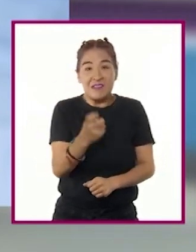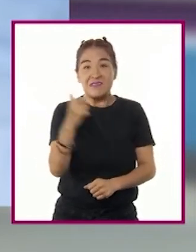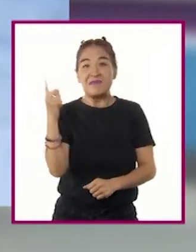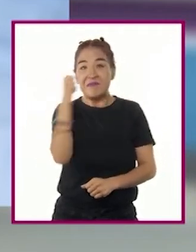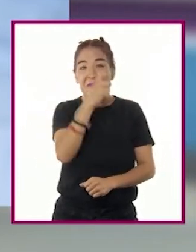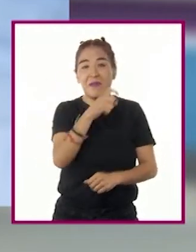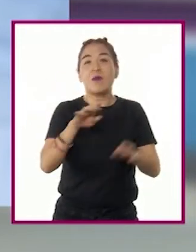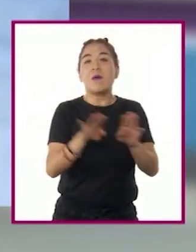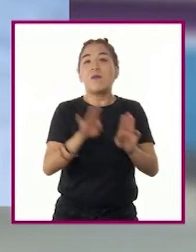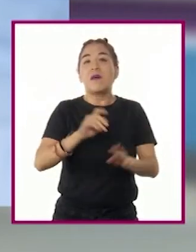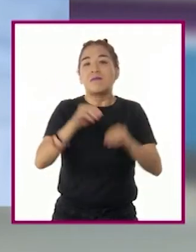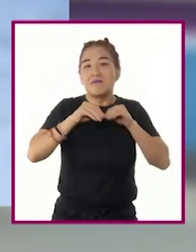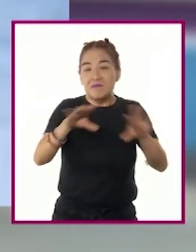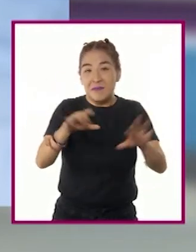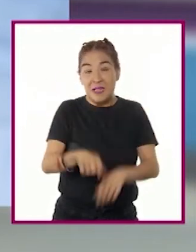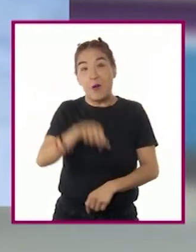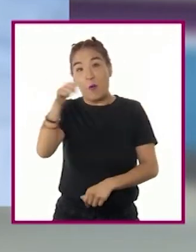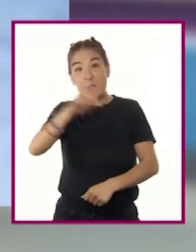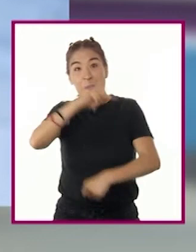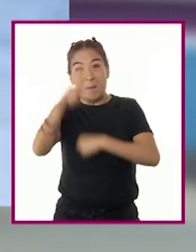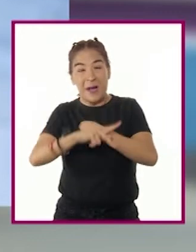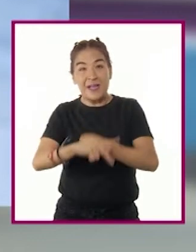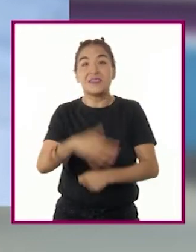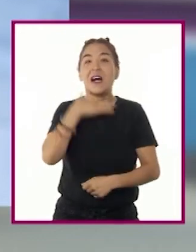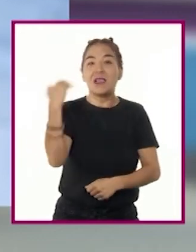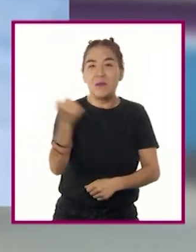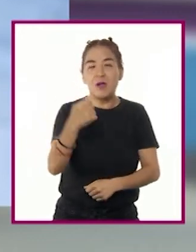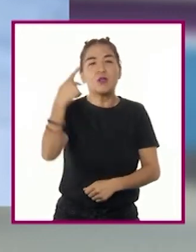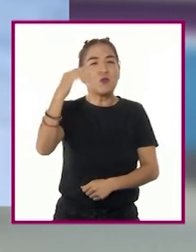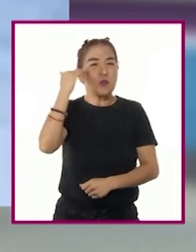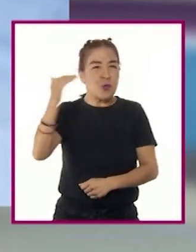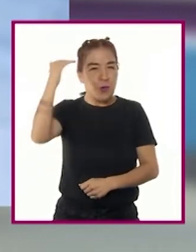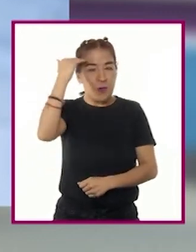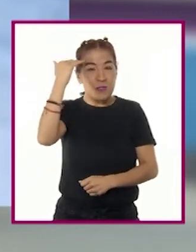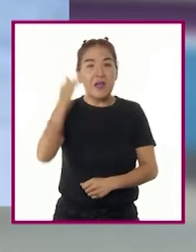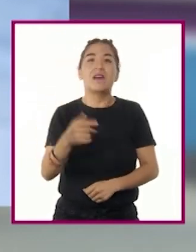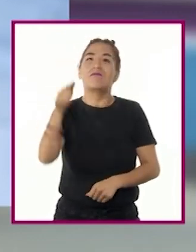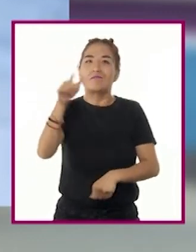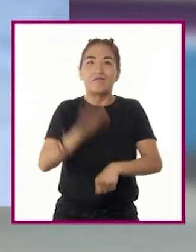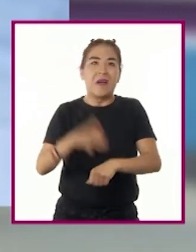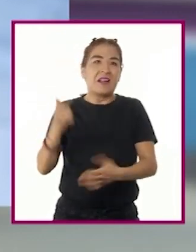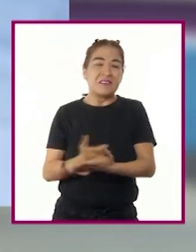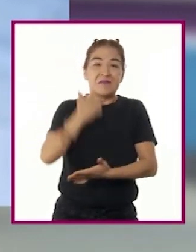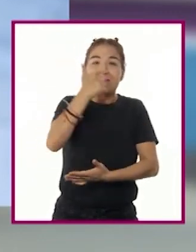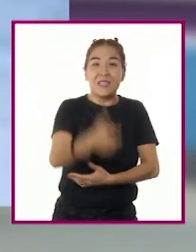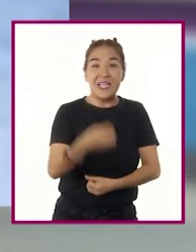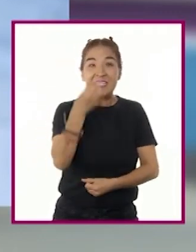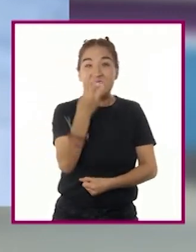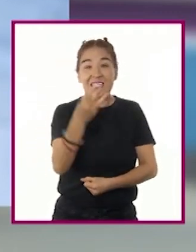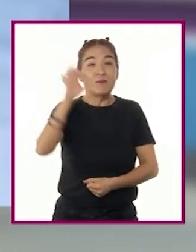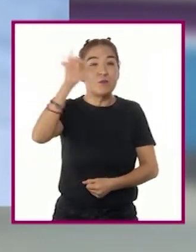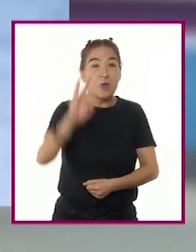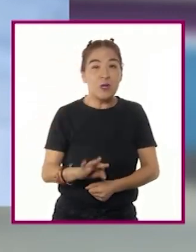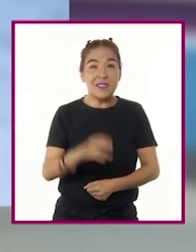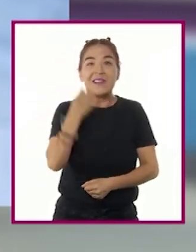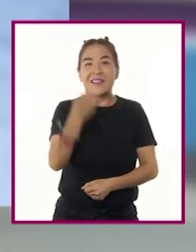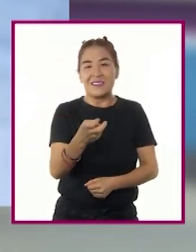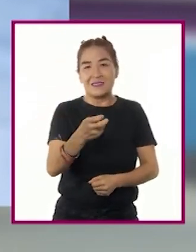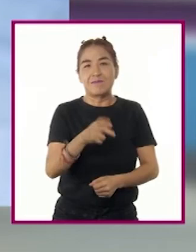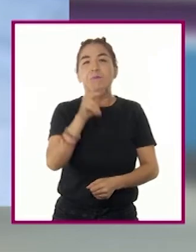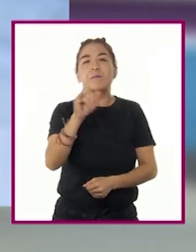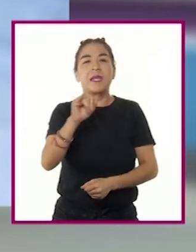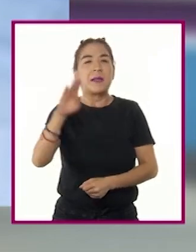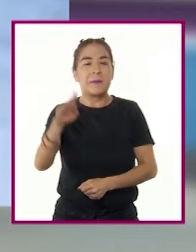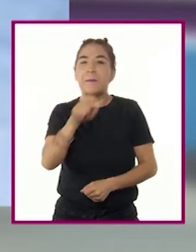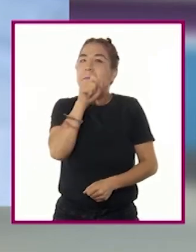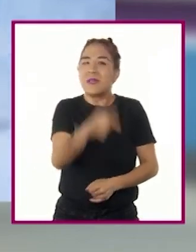Interno Bruto, mientras que países como Alemania o Corea del Sur han invertido arriba del 3% del PIB en los